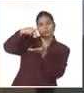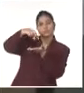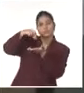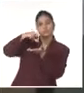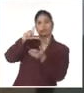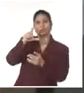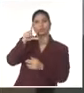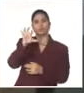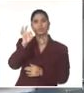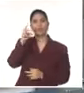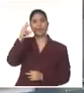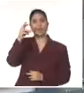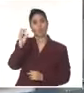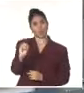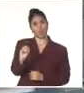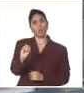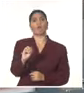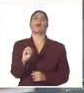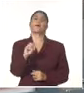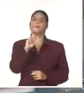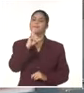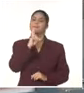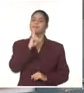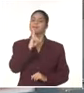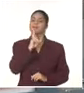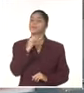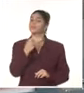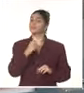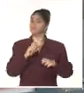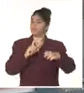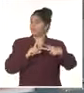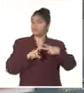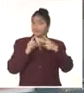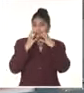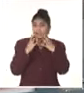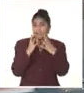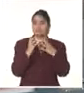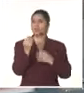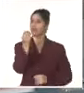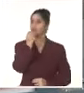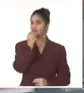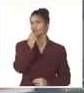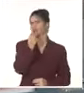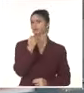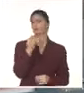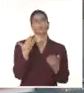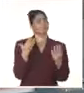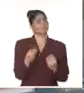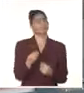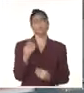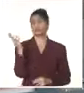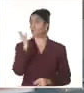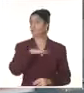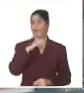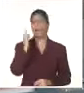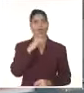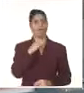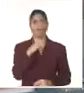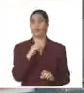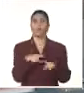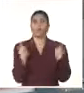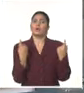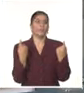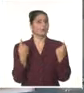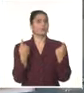este caso. Los alimentos es otro elemento que hay que tener en cuenta. Muchos alimentos se echaron a perder. Los que nos queden en